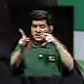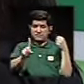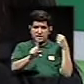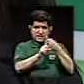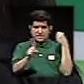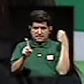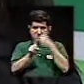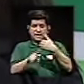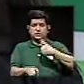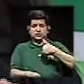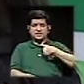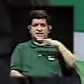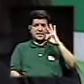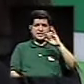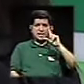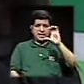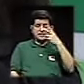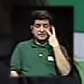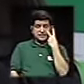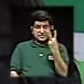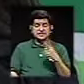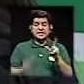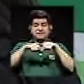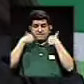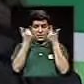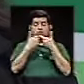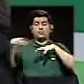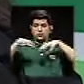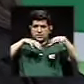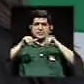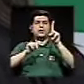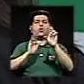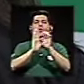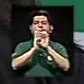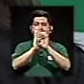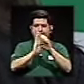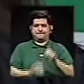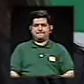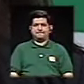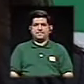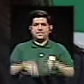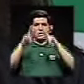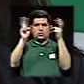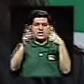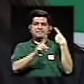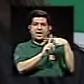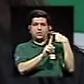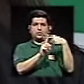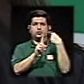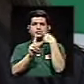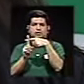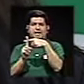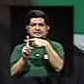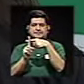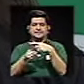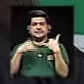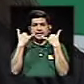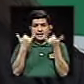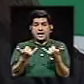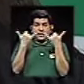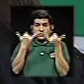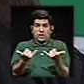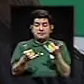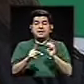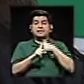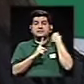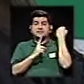del tratado de libre comercio se nota có las agrupaciones se mueven un ejemplo por el tema de crucitas que ahora actualmente estamos